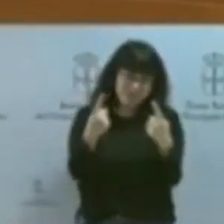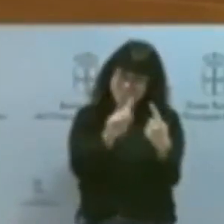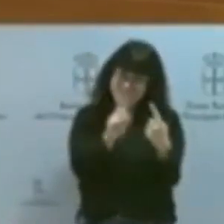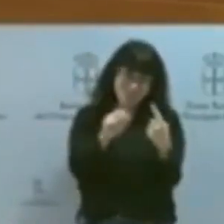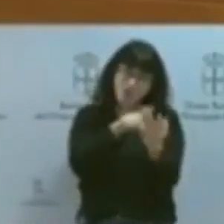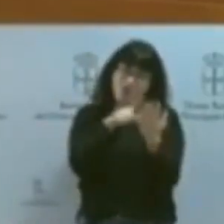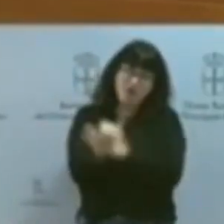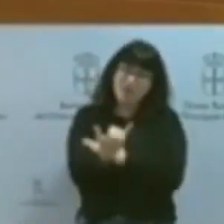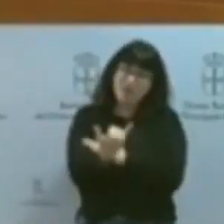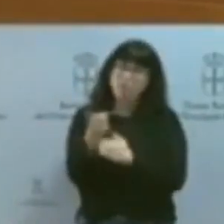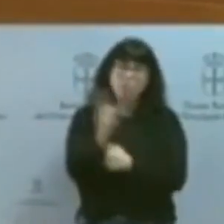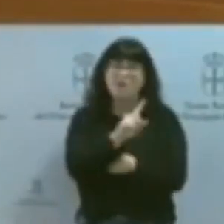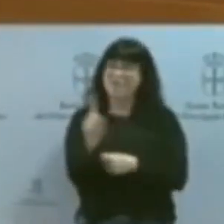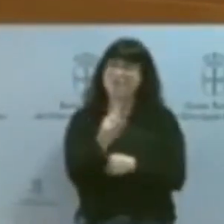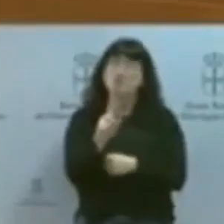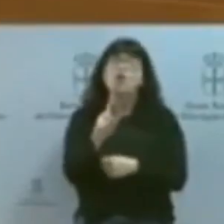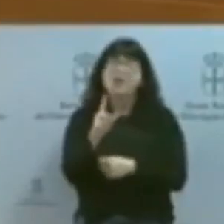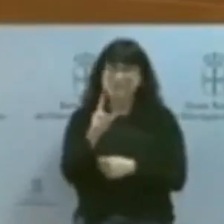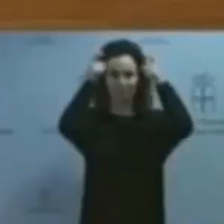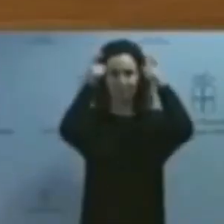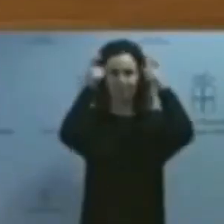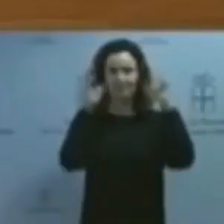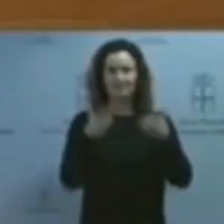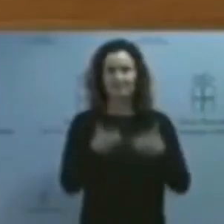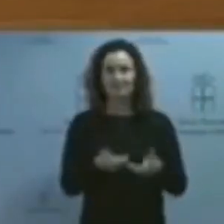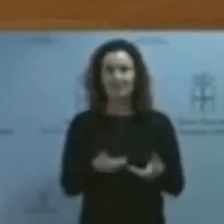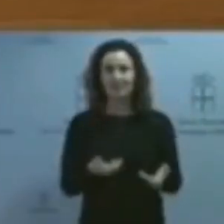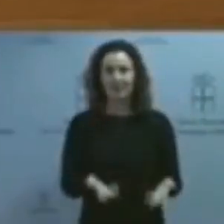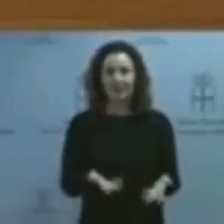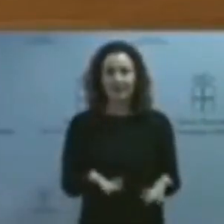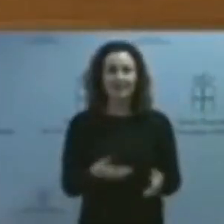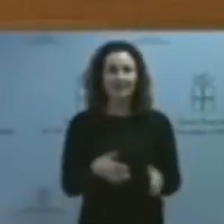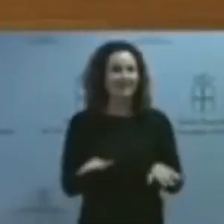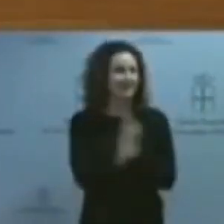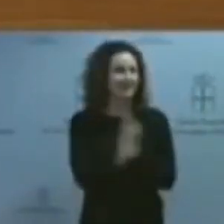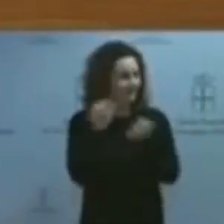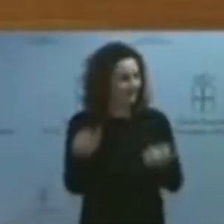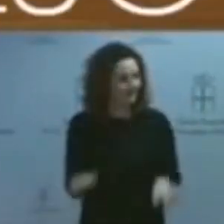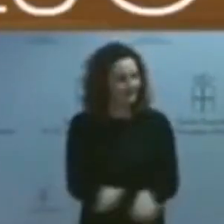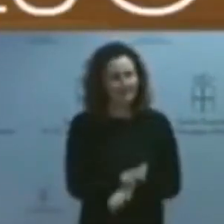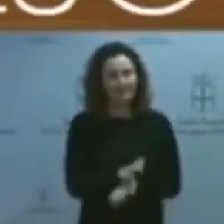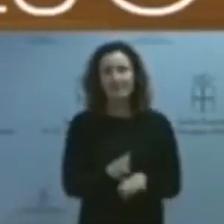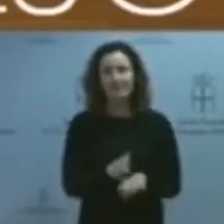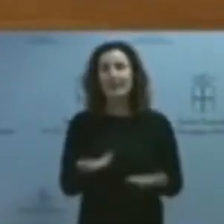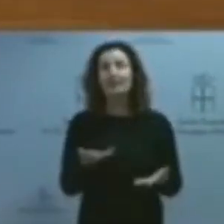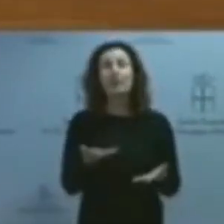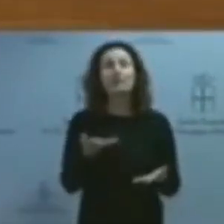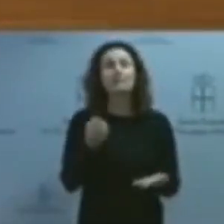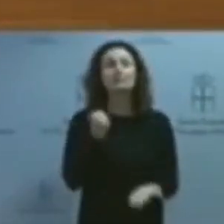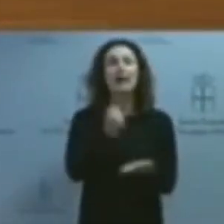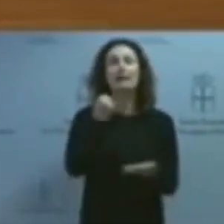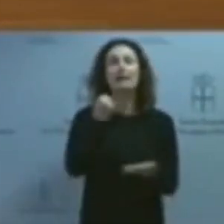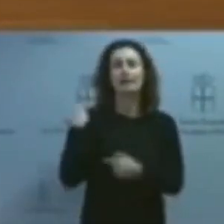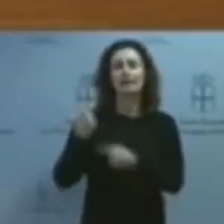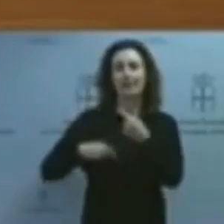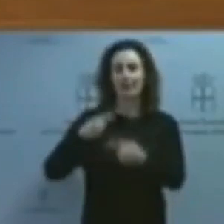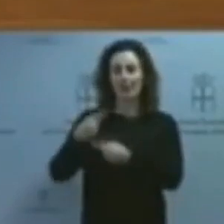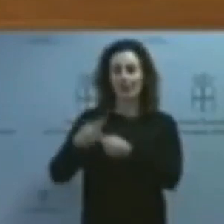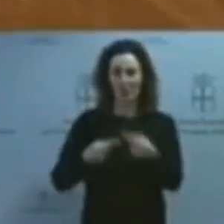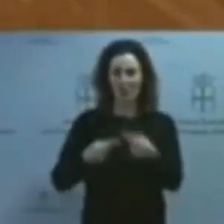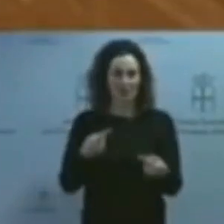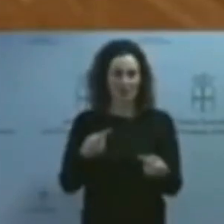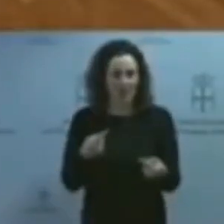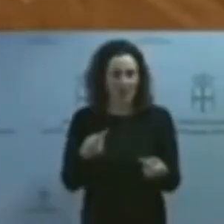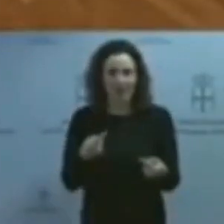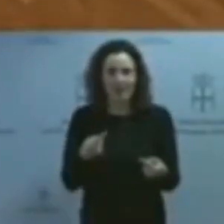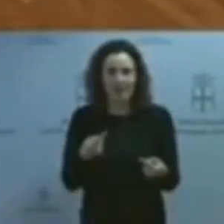un complejo de inferioridad de sentimiento de asturianía. Esto es un símbolo asturiano tradicional que no establece ninguna barrera lingüística.